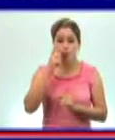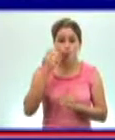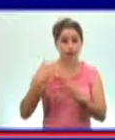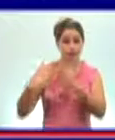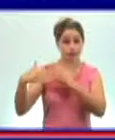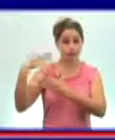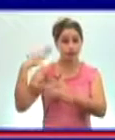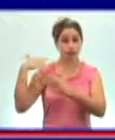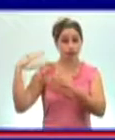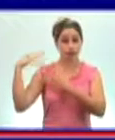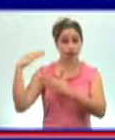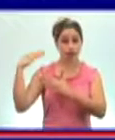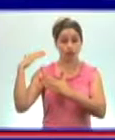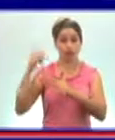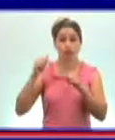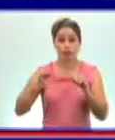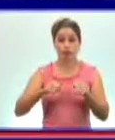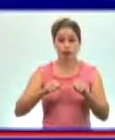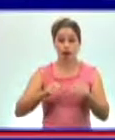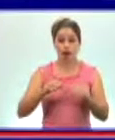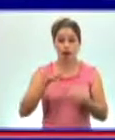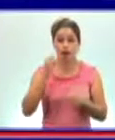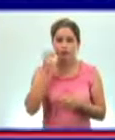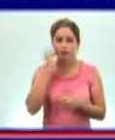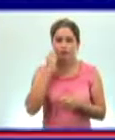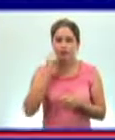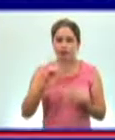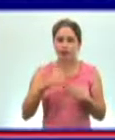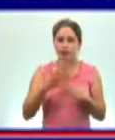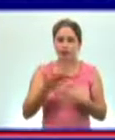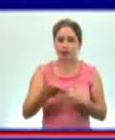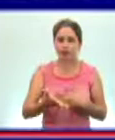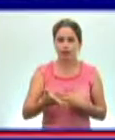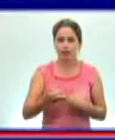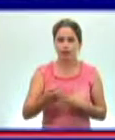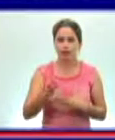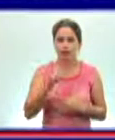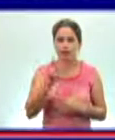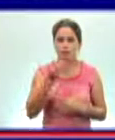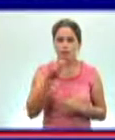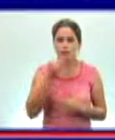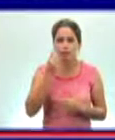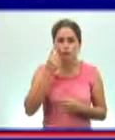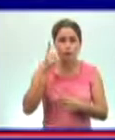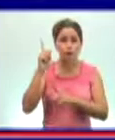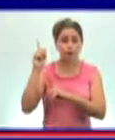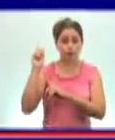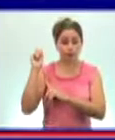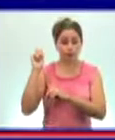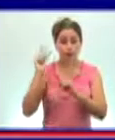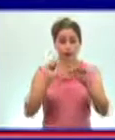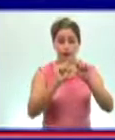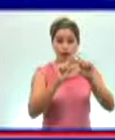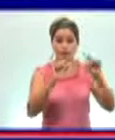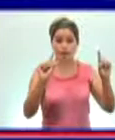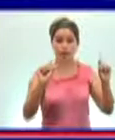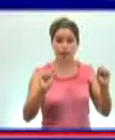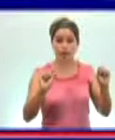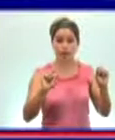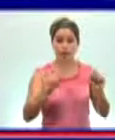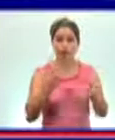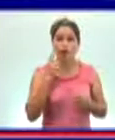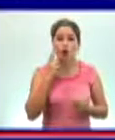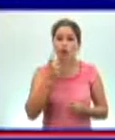más allá de lo que puede significar, les traigo a colación una cita de Martí cuando dijo: ¿de